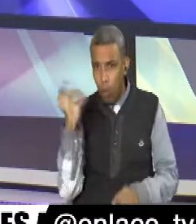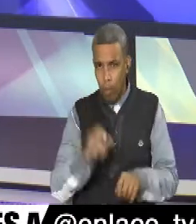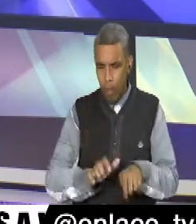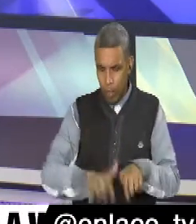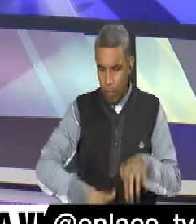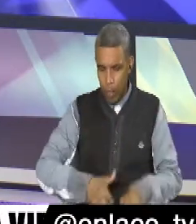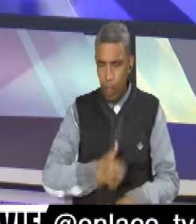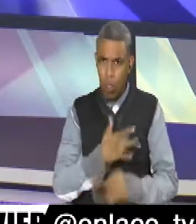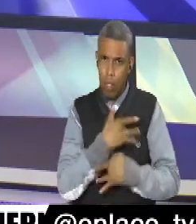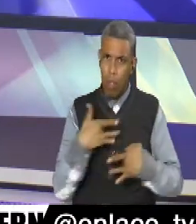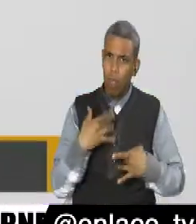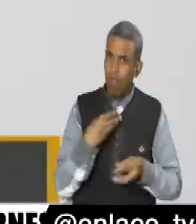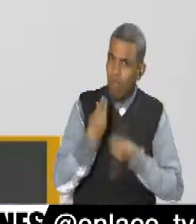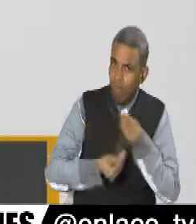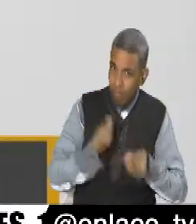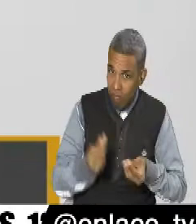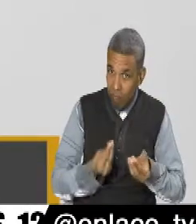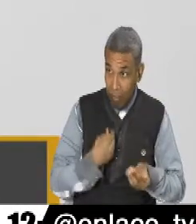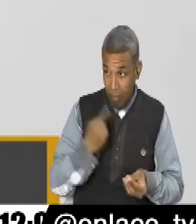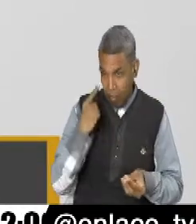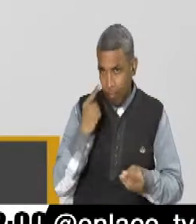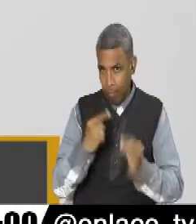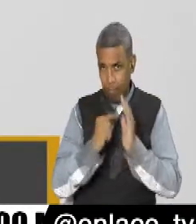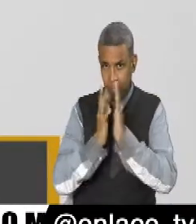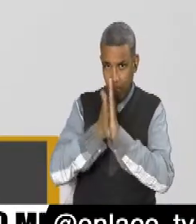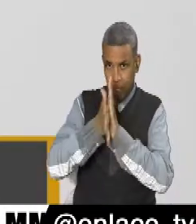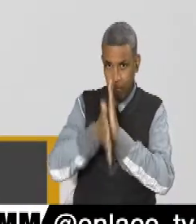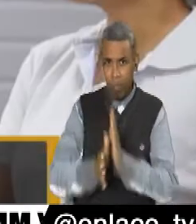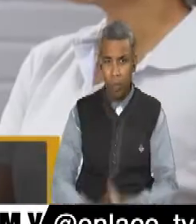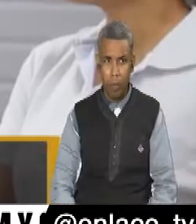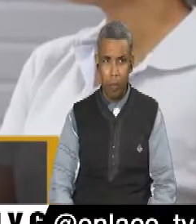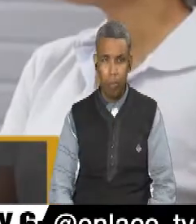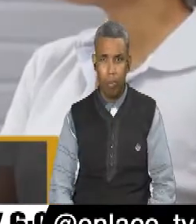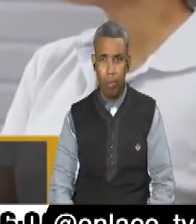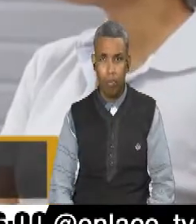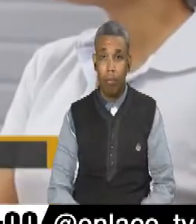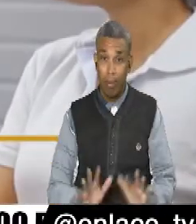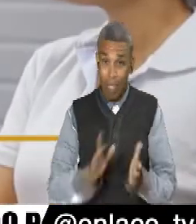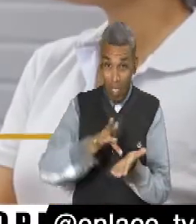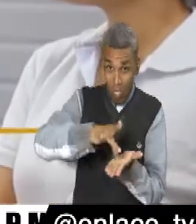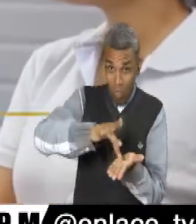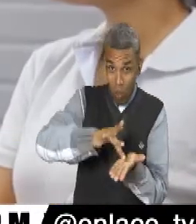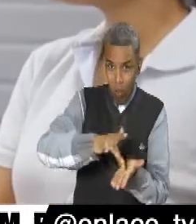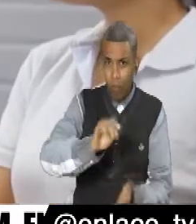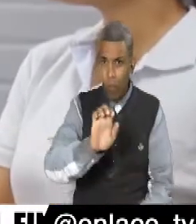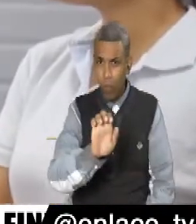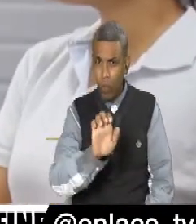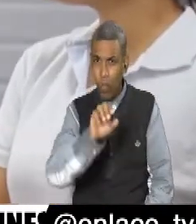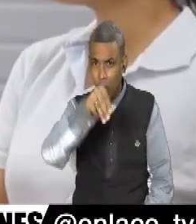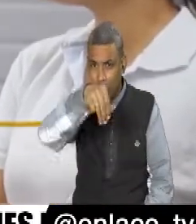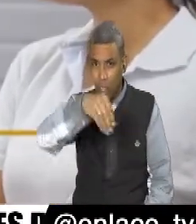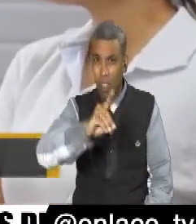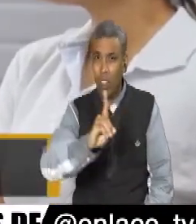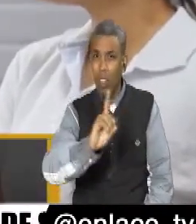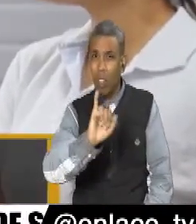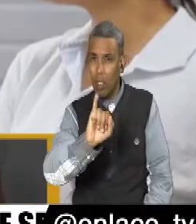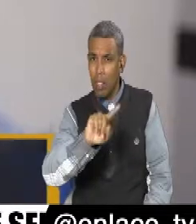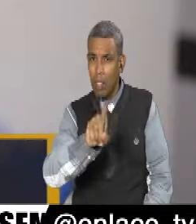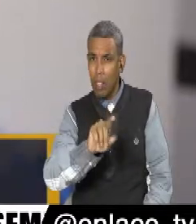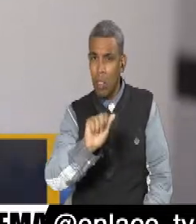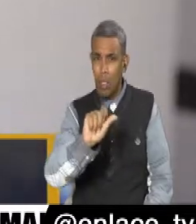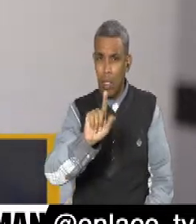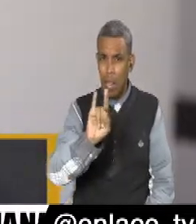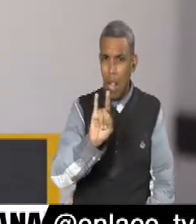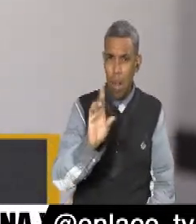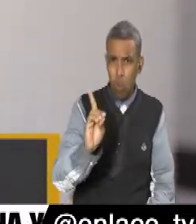usuarios. El secretario local de Salud, Fernando Cárdenas, aseguró que la deuda de la empresa prestadora con el centro asistencial asciende a